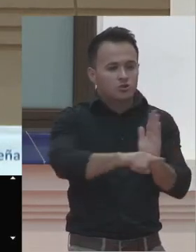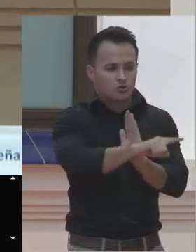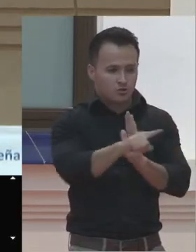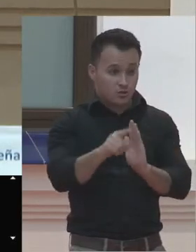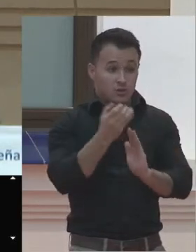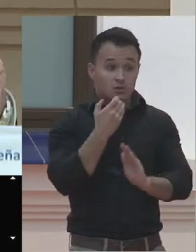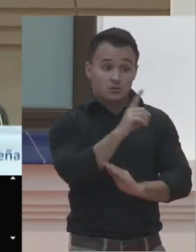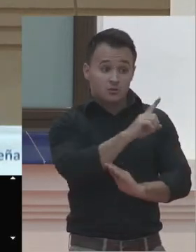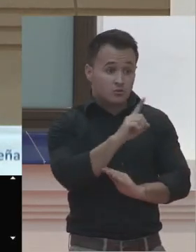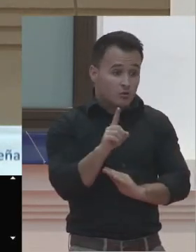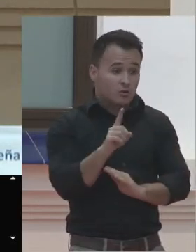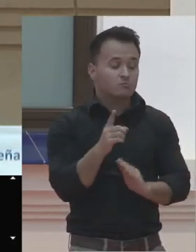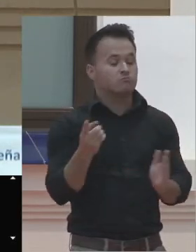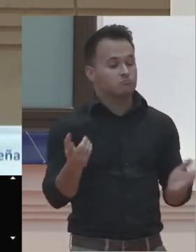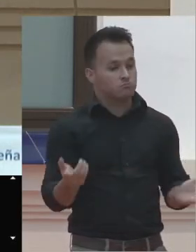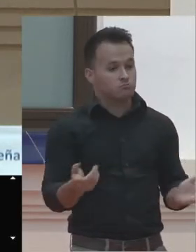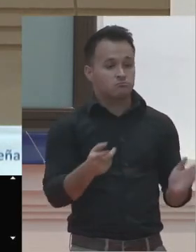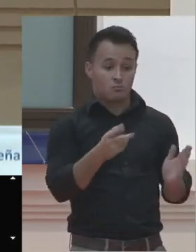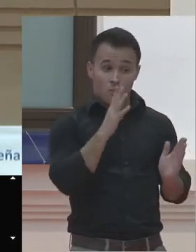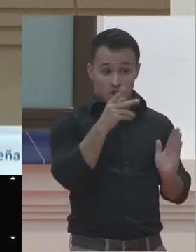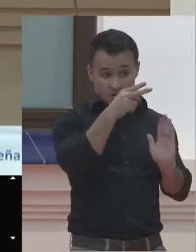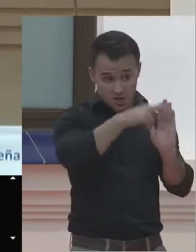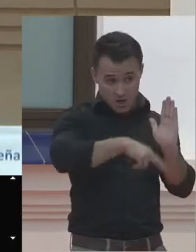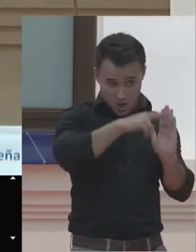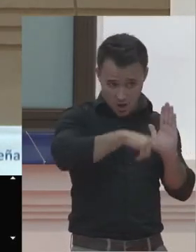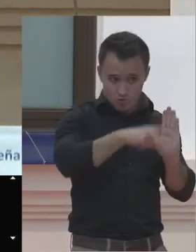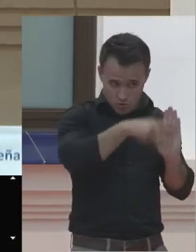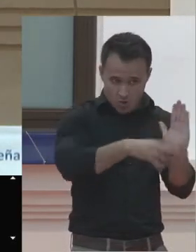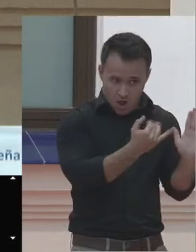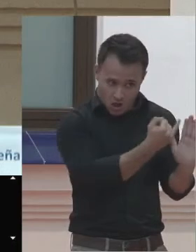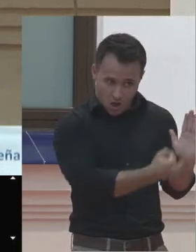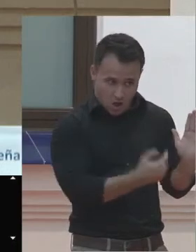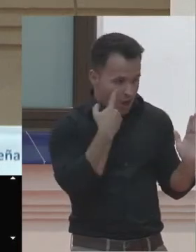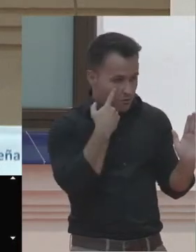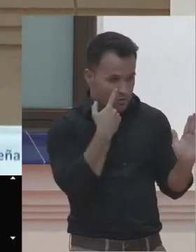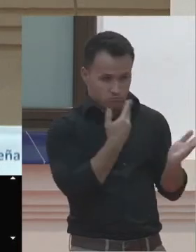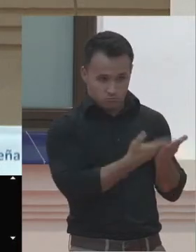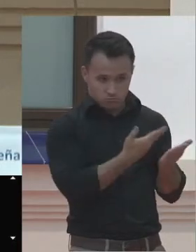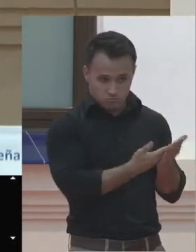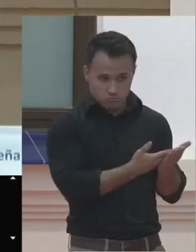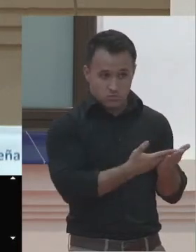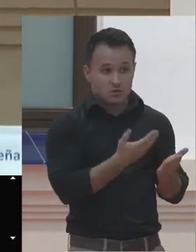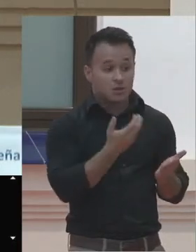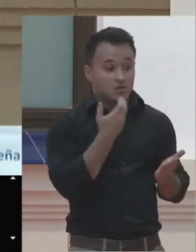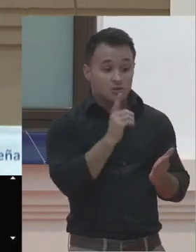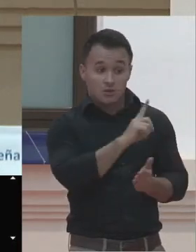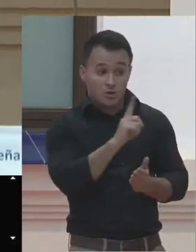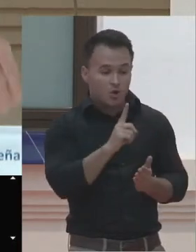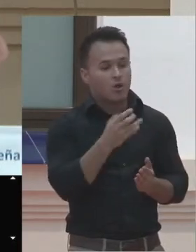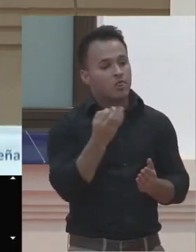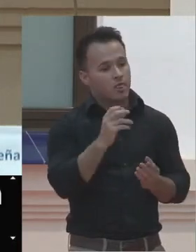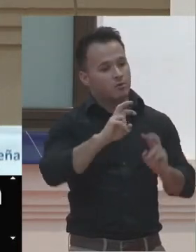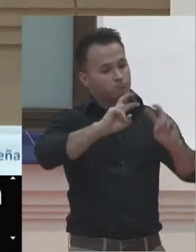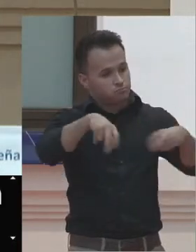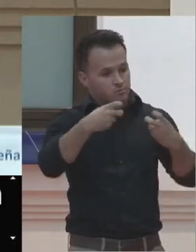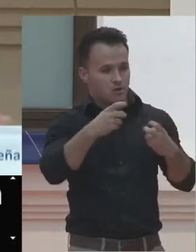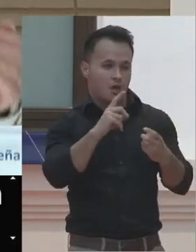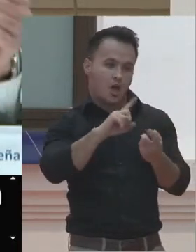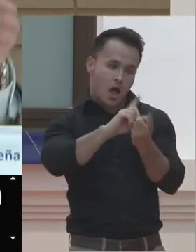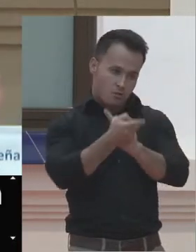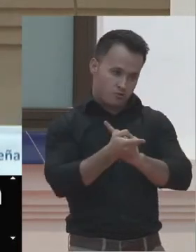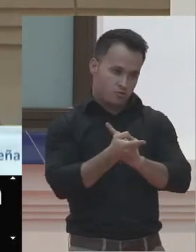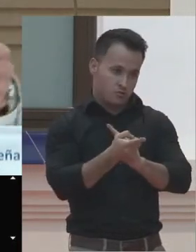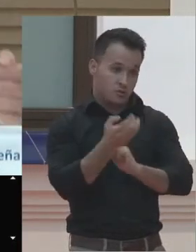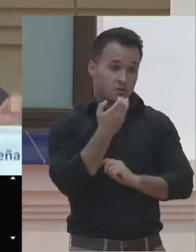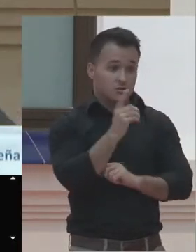con ellos, esté reglamentado, esté legislado, en el caso en el que no se haya cumplido con ellos, que se obligue a que se rectifique. Porque si no, al final lo que acaba ocurriendo